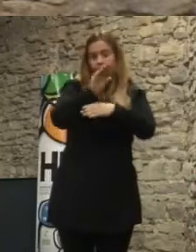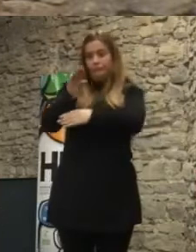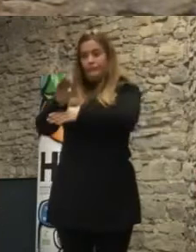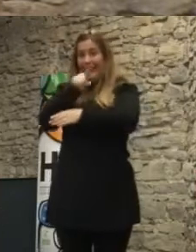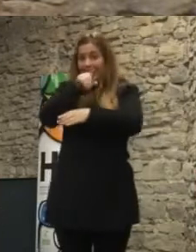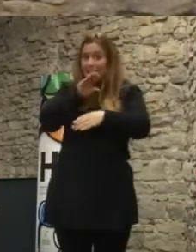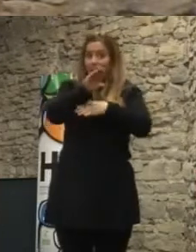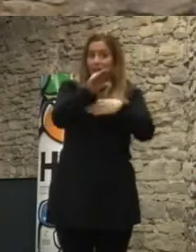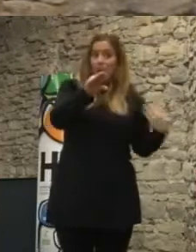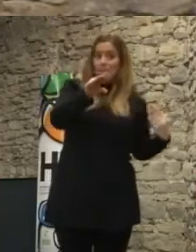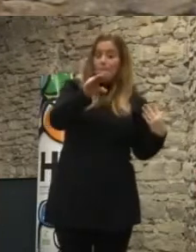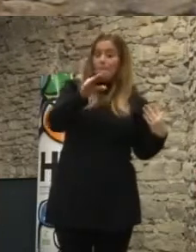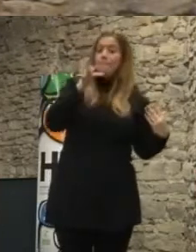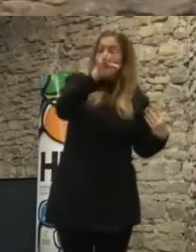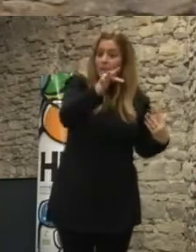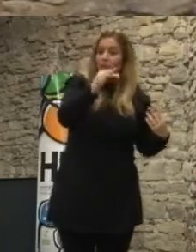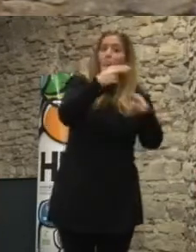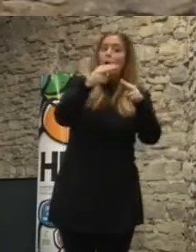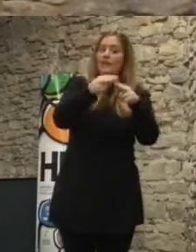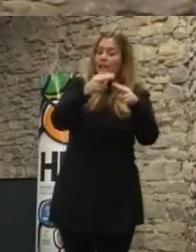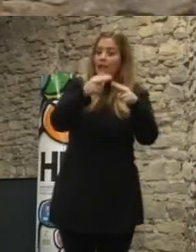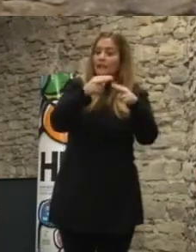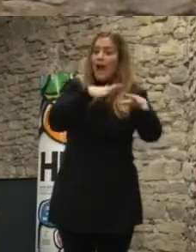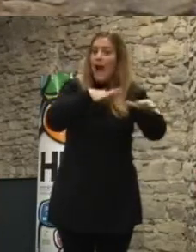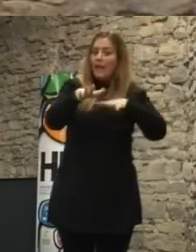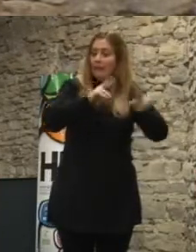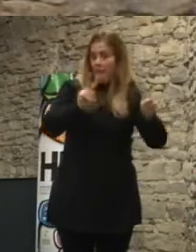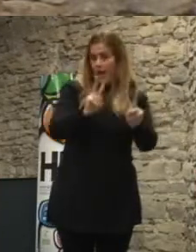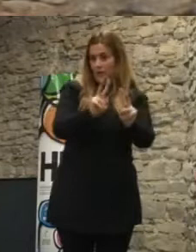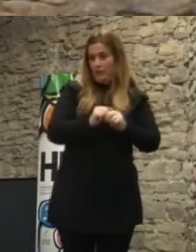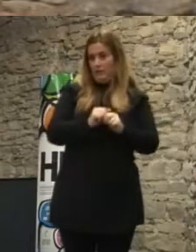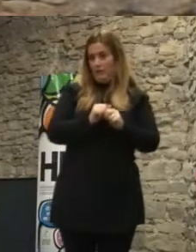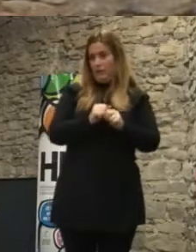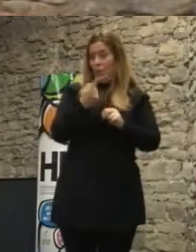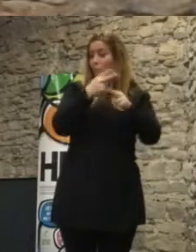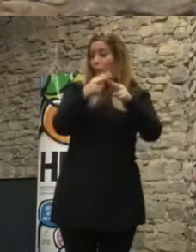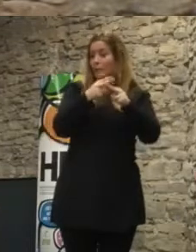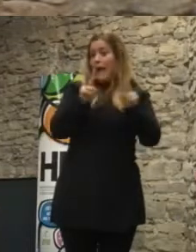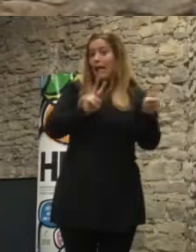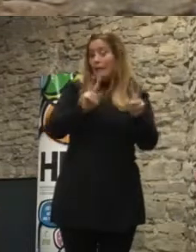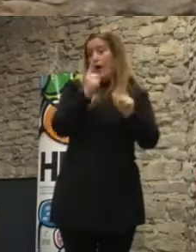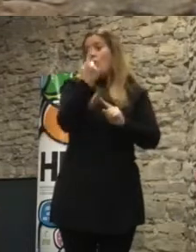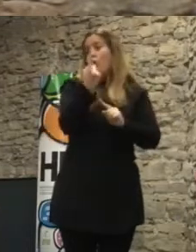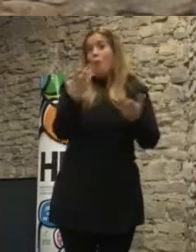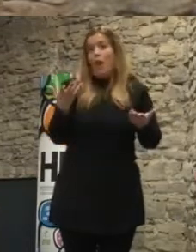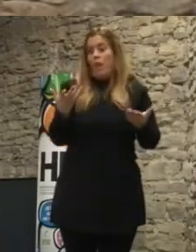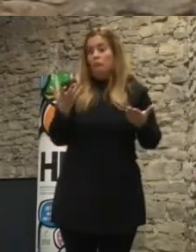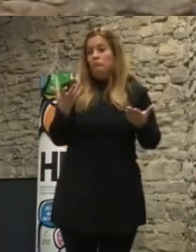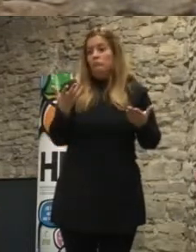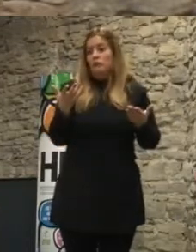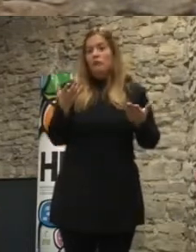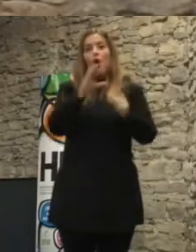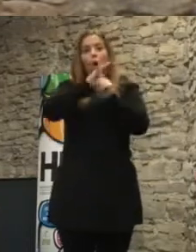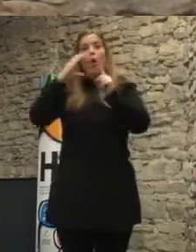acompañar esa renta de políticas activas. Y hay una de esas políticas activas que tiene que ver con la participación comunitaria y